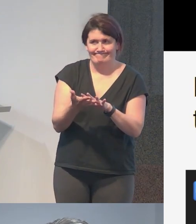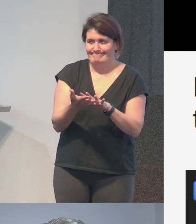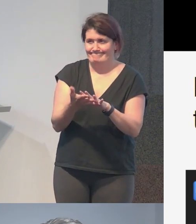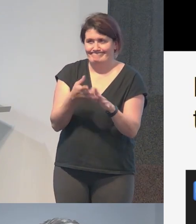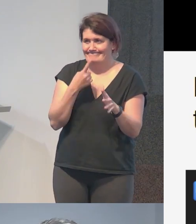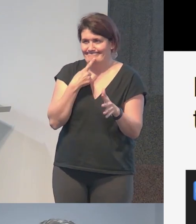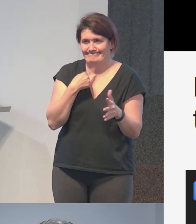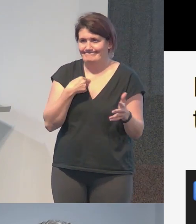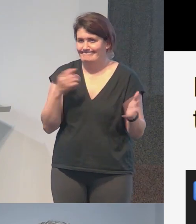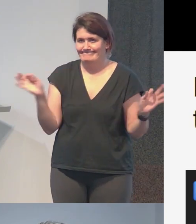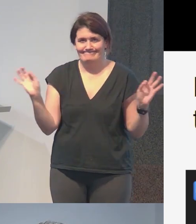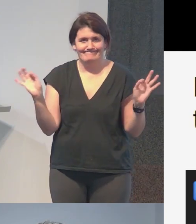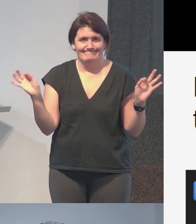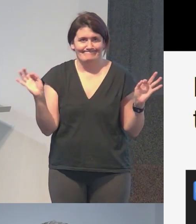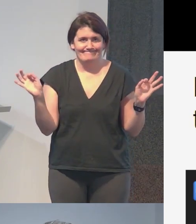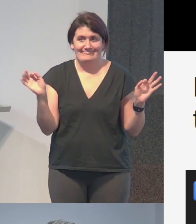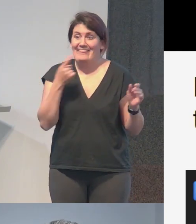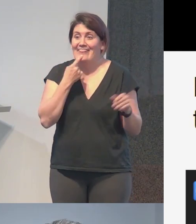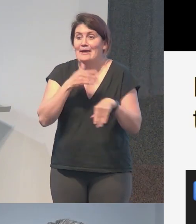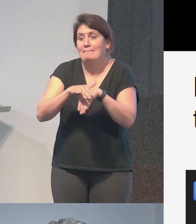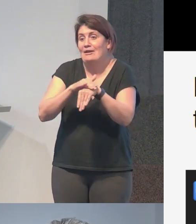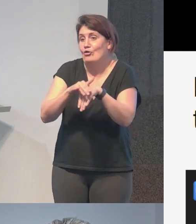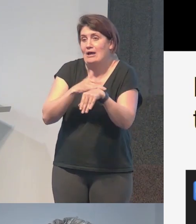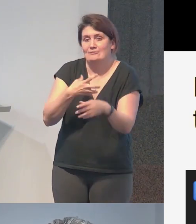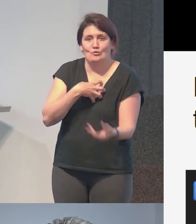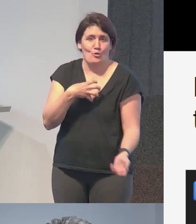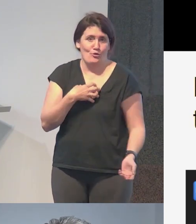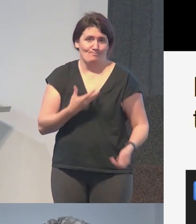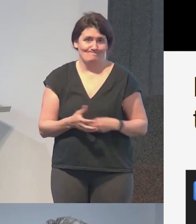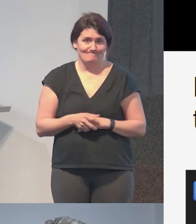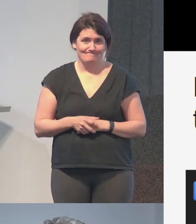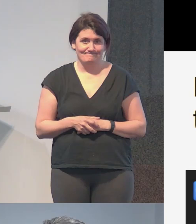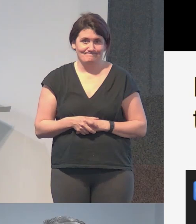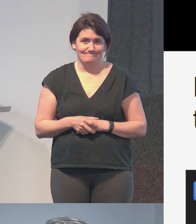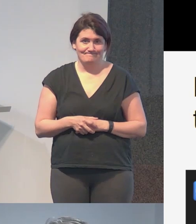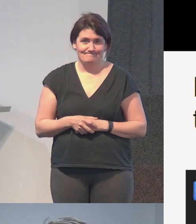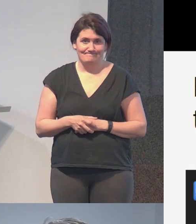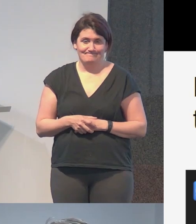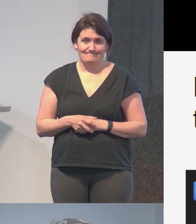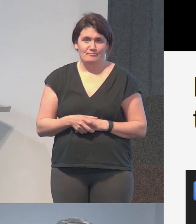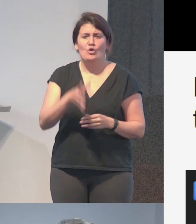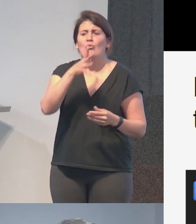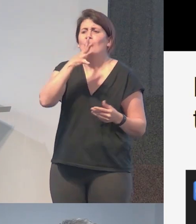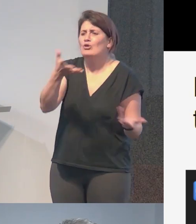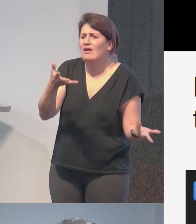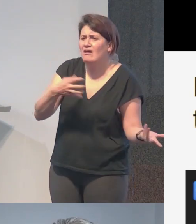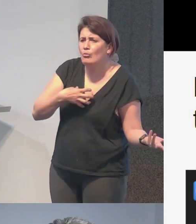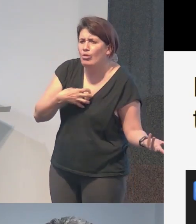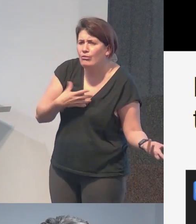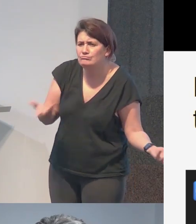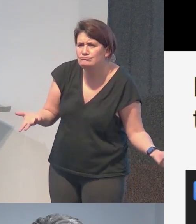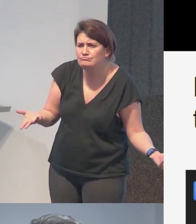y te va a pedir disculpas, que no puede. ¿Y por qué no puede?